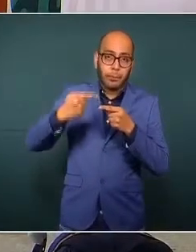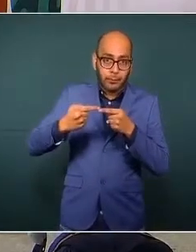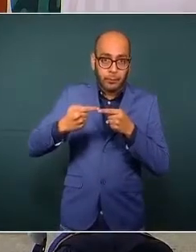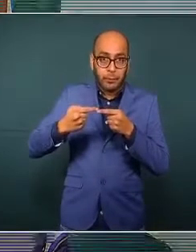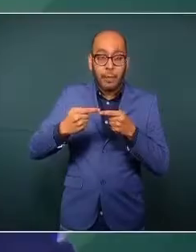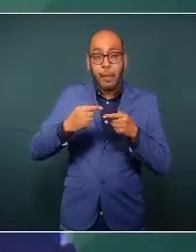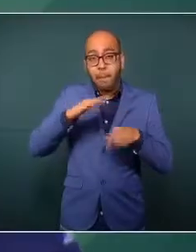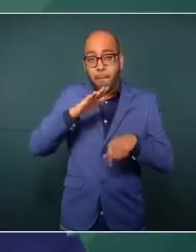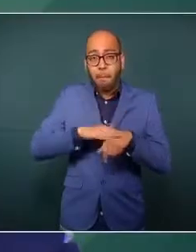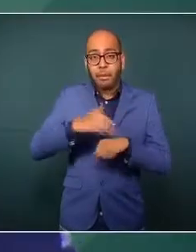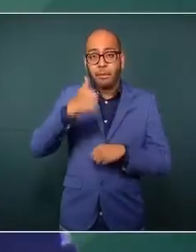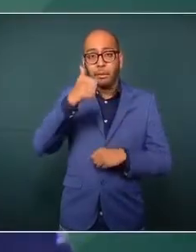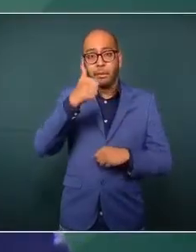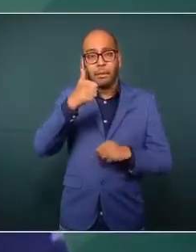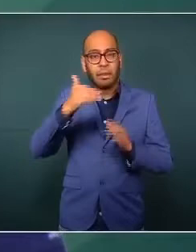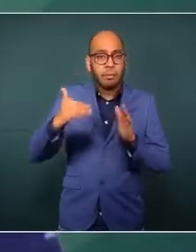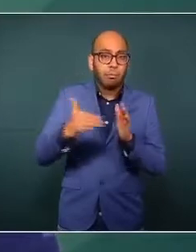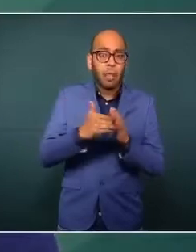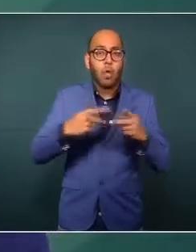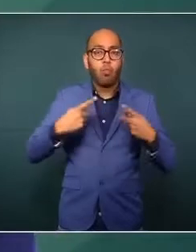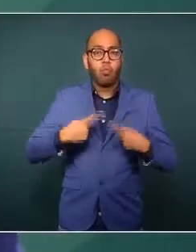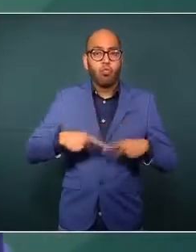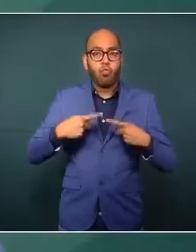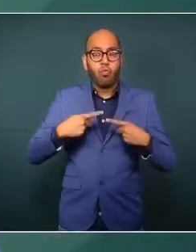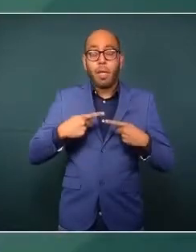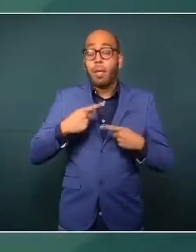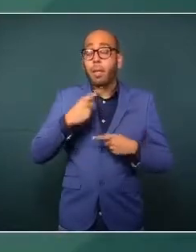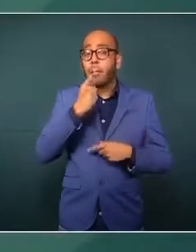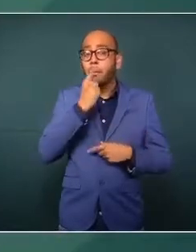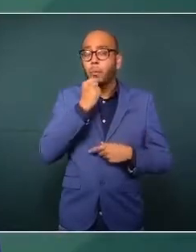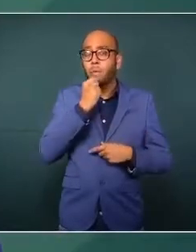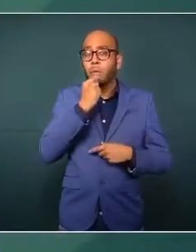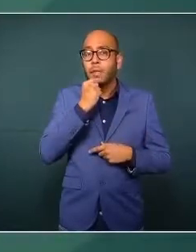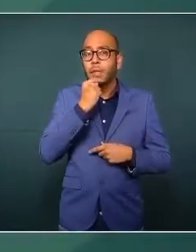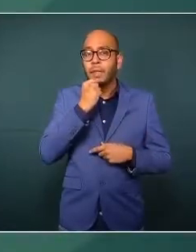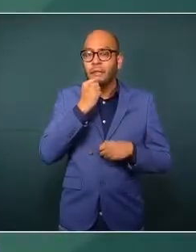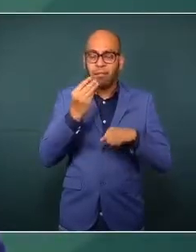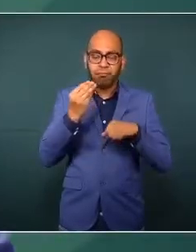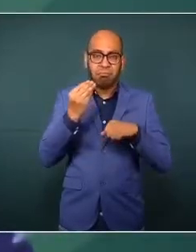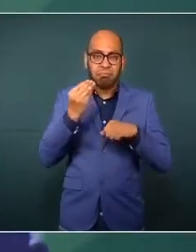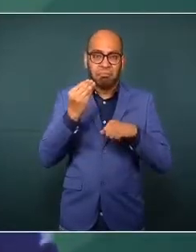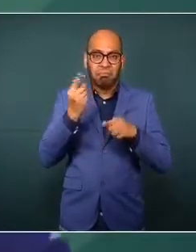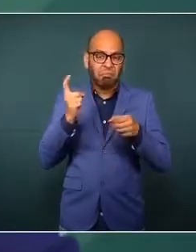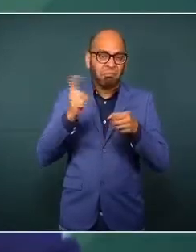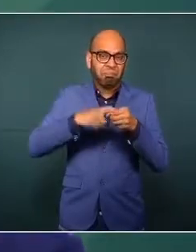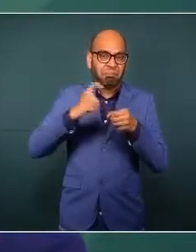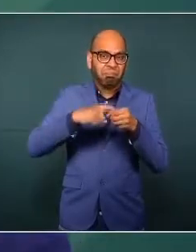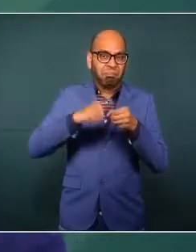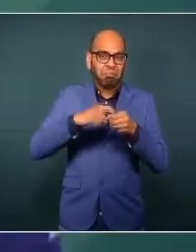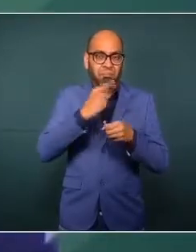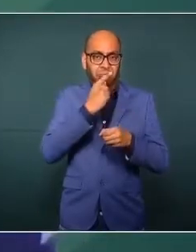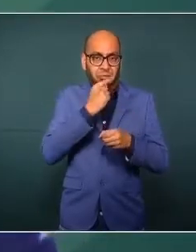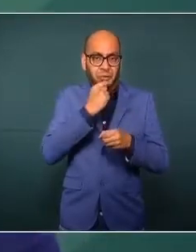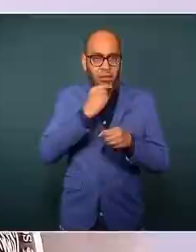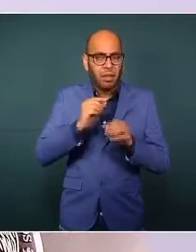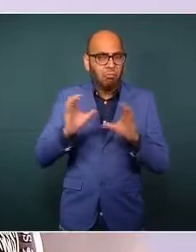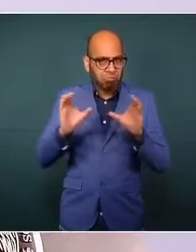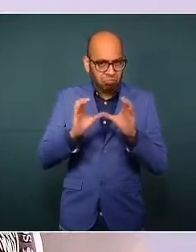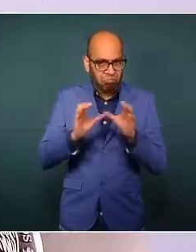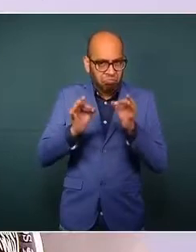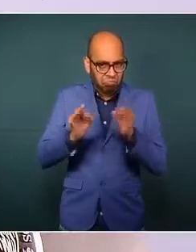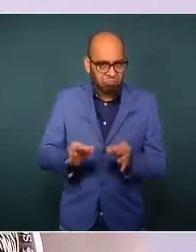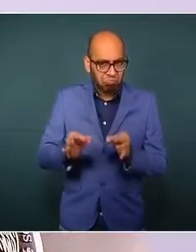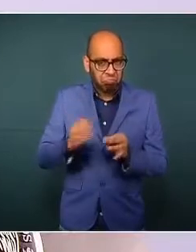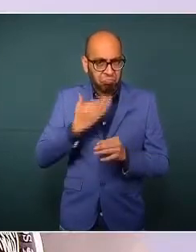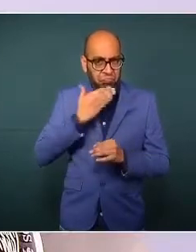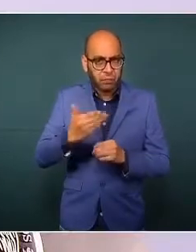más de 6.000 elementos de policía debidamente certificados, la inmensa mayoría, equipados.